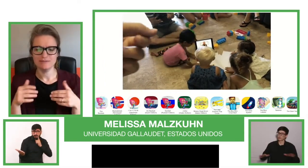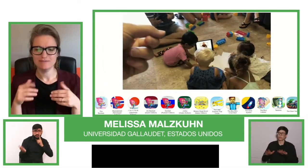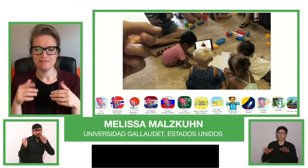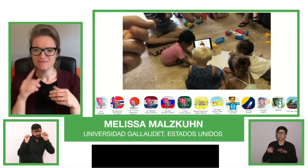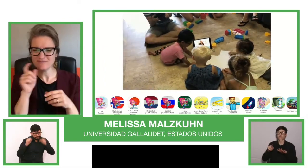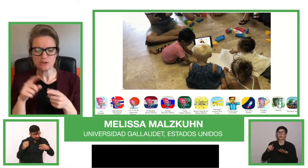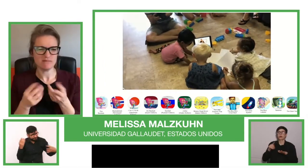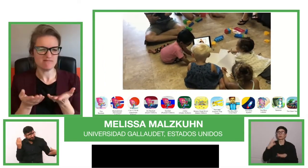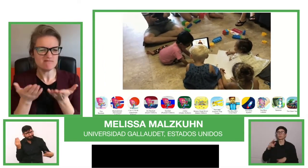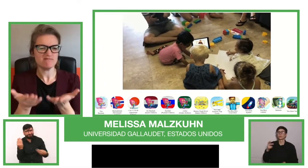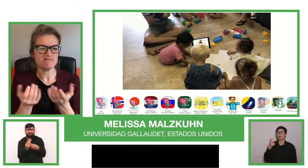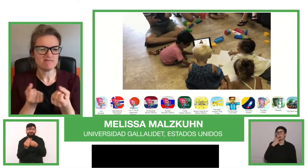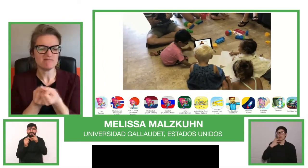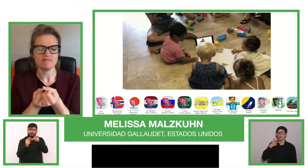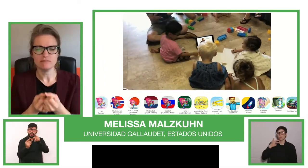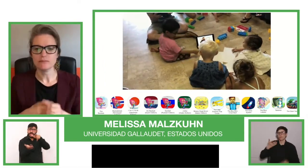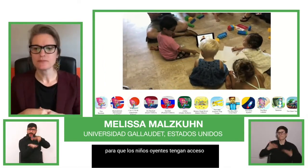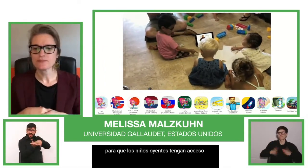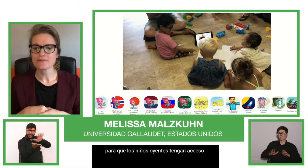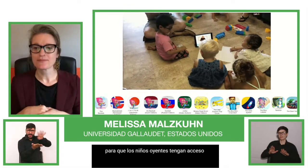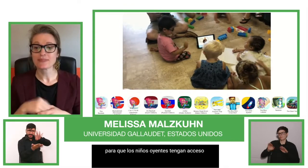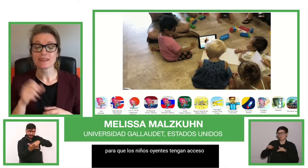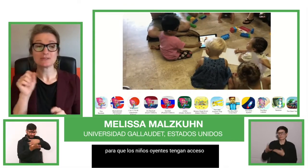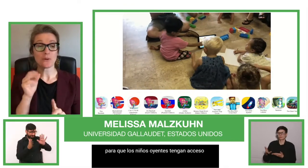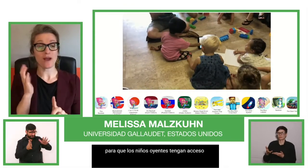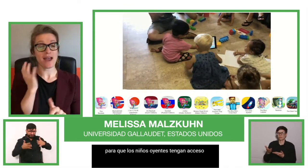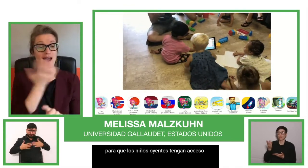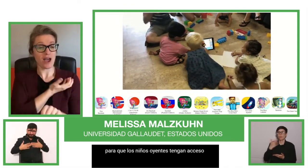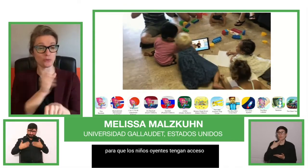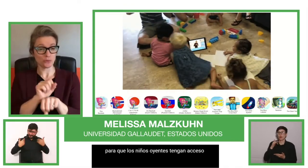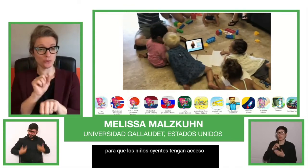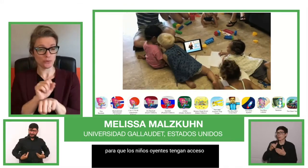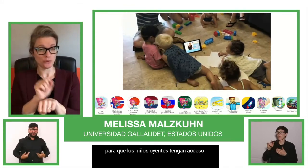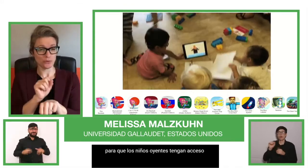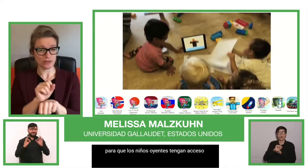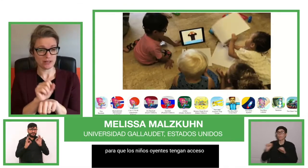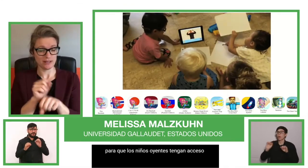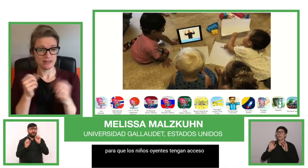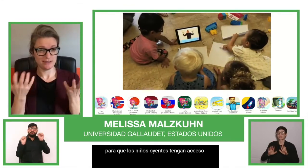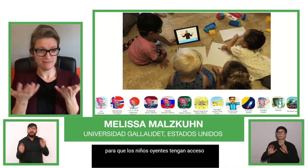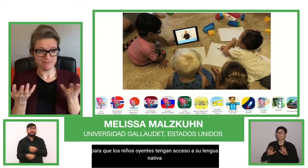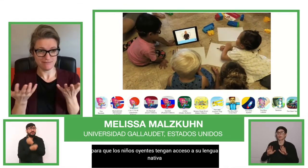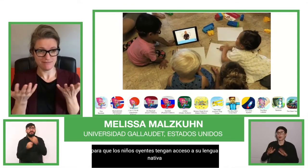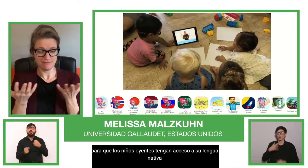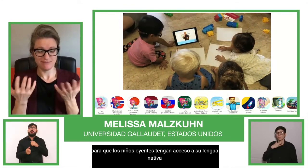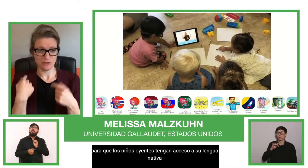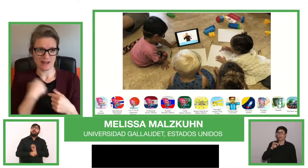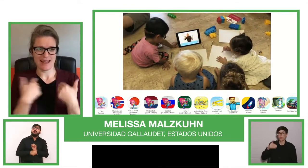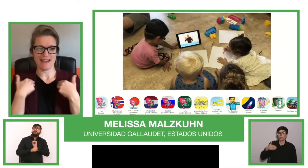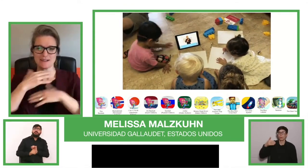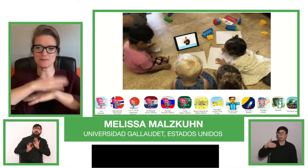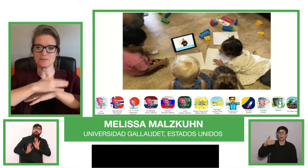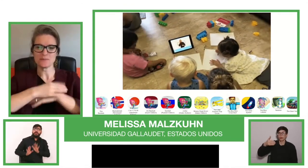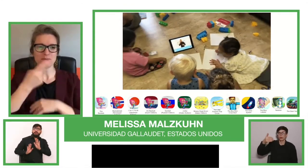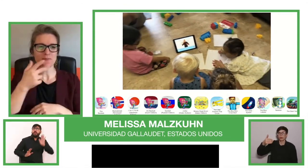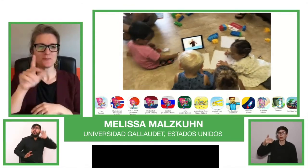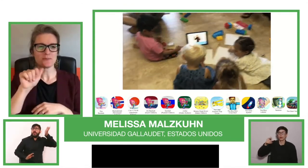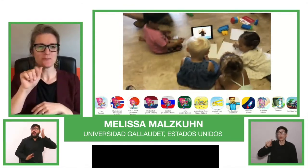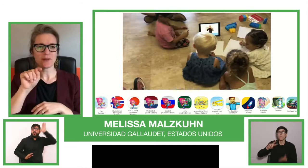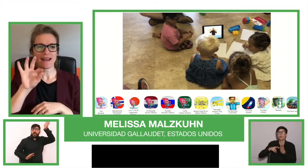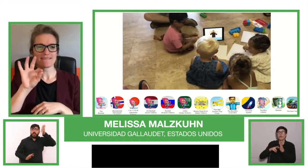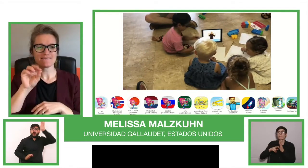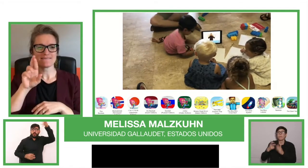puede esperar, porque el deterioro en el lenguaje tiene un gran impacto en un niño hacia su